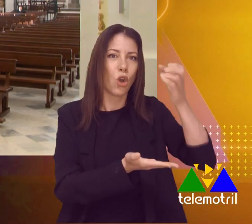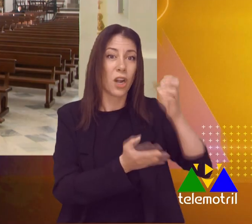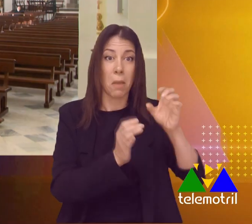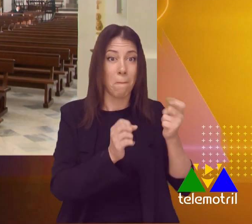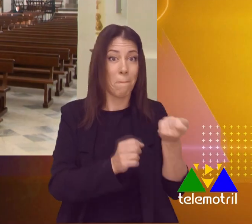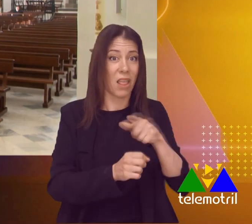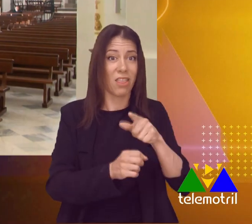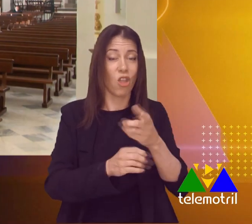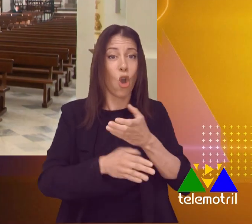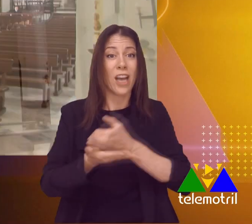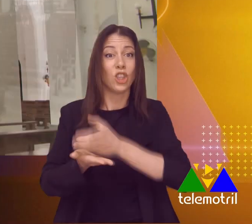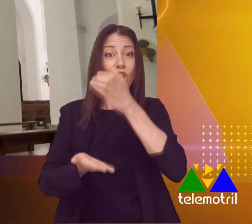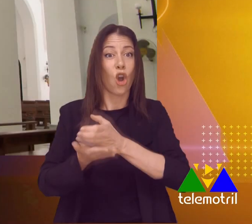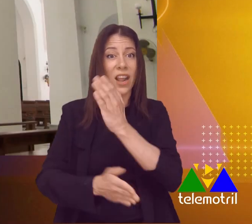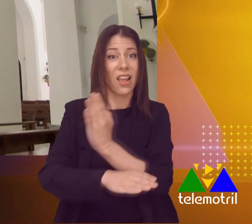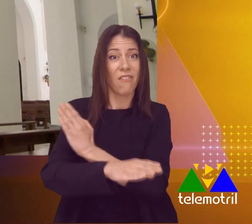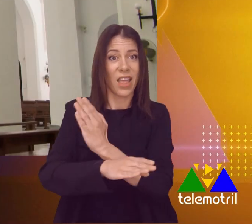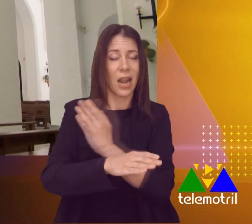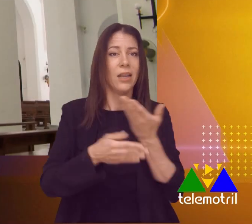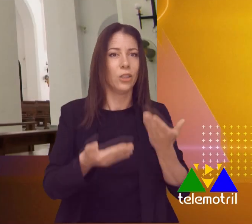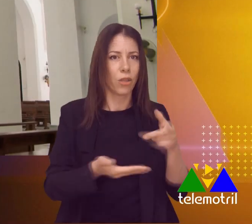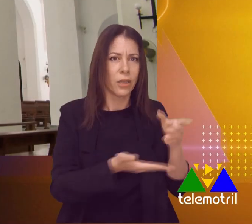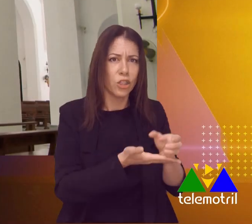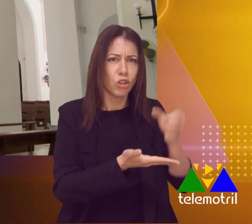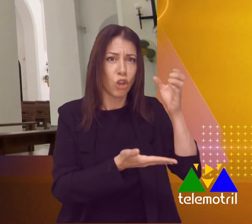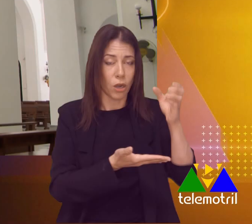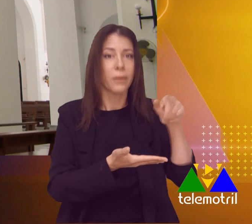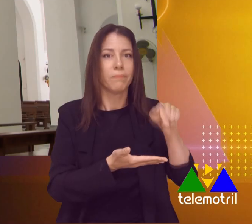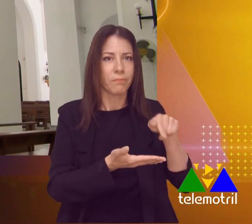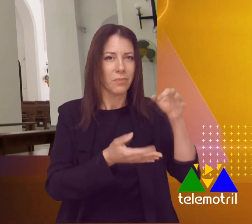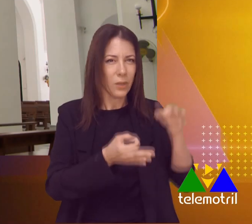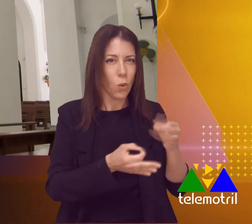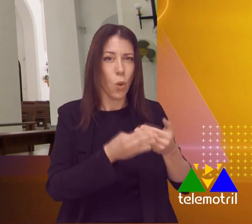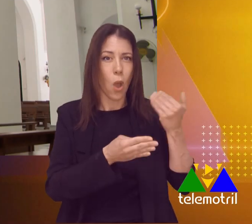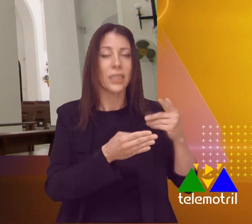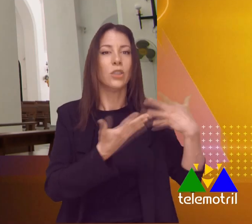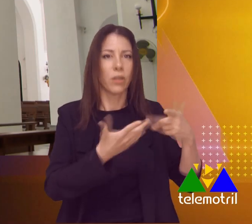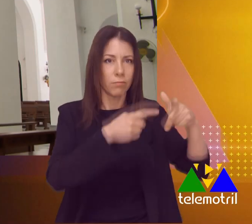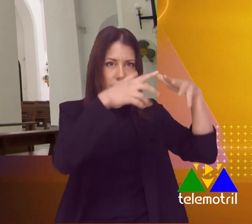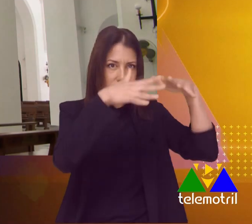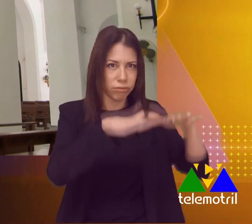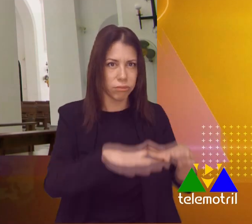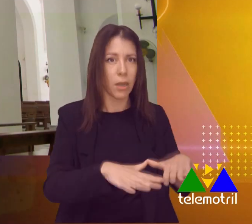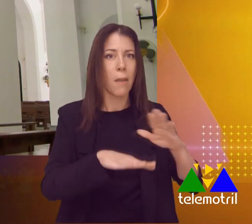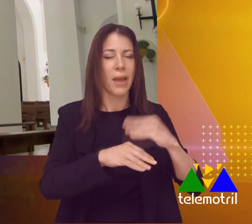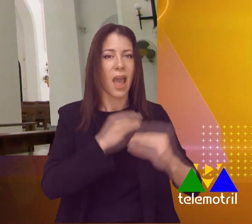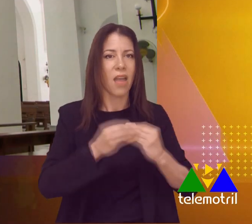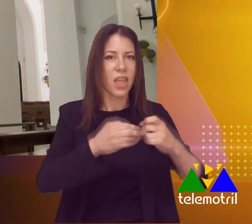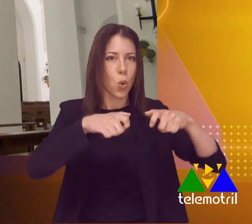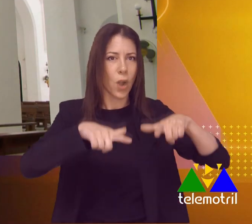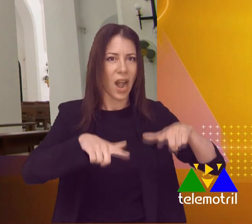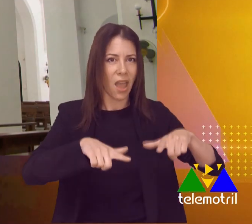Vega. Eran 2 torreones que estaban de caballero, es decir, estaban en diagonal, y entonces derribaron para hacer esta nave de